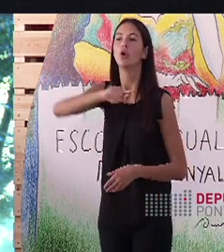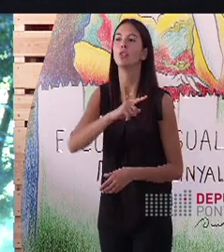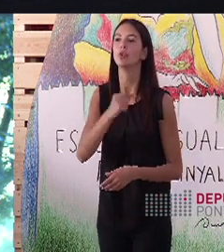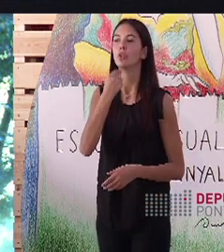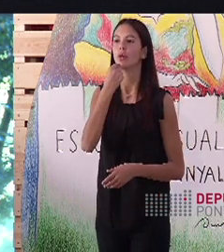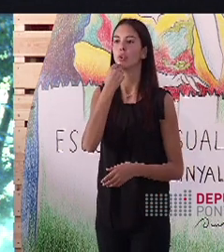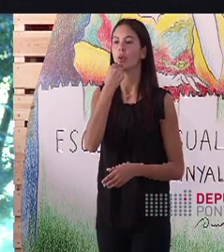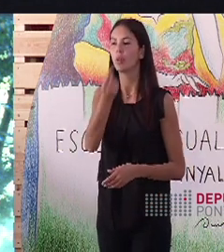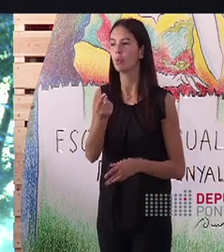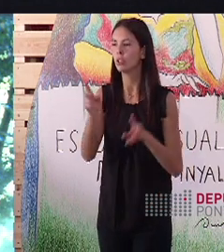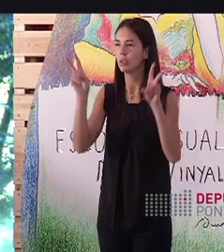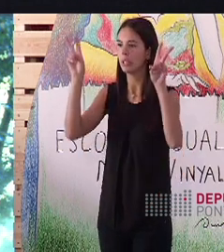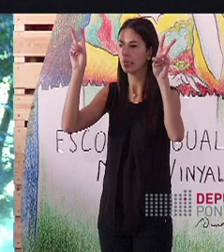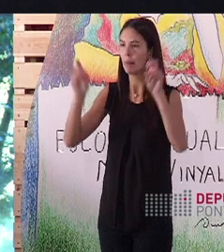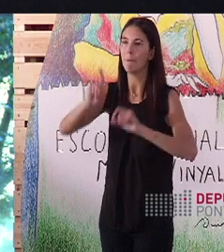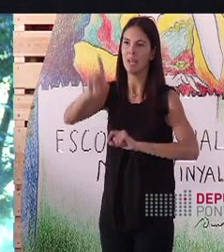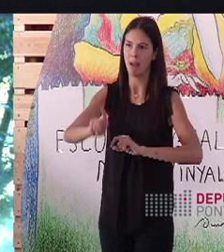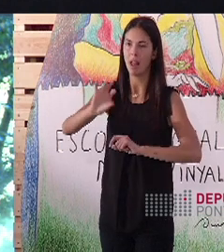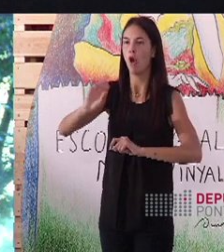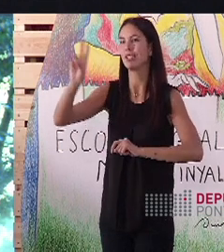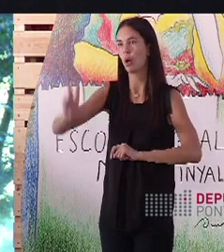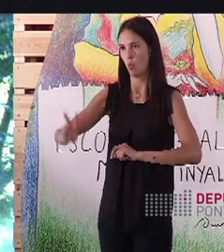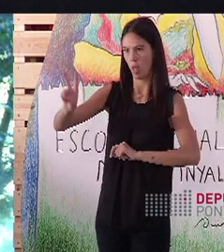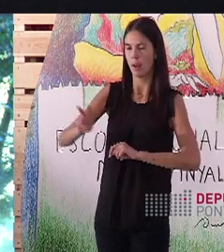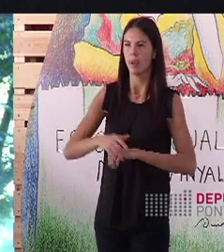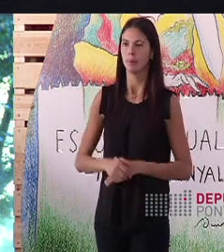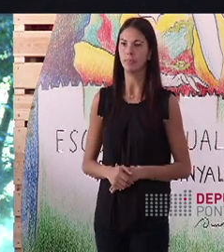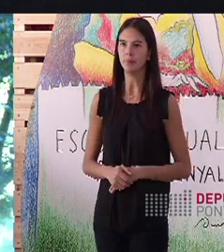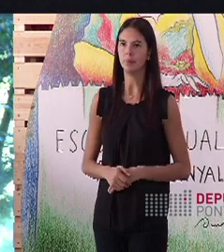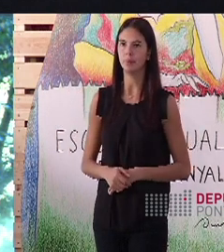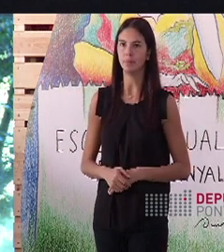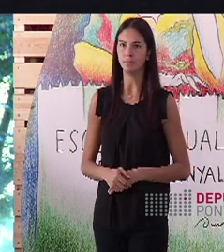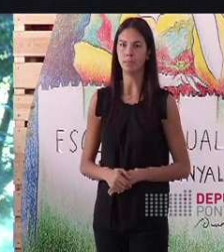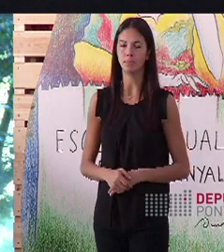de primaria y de secundaria,